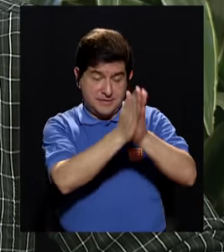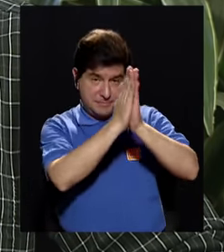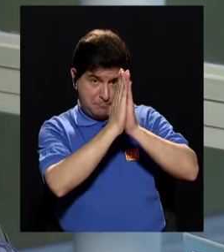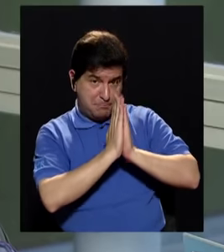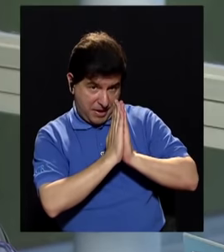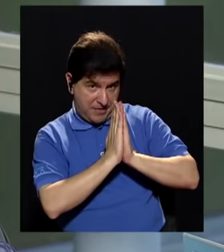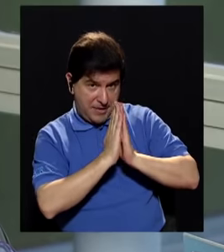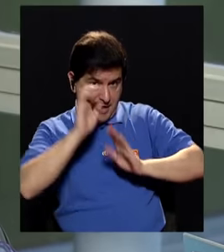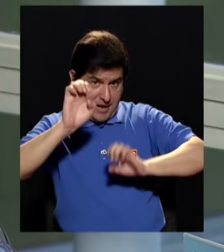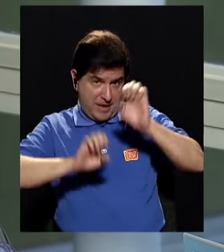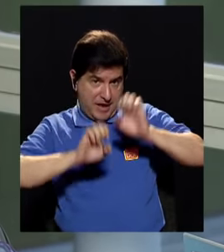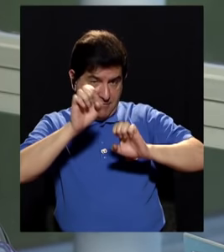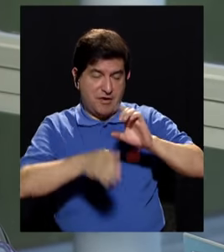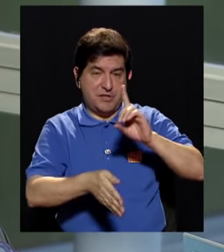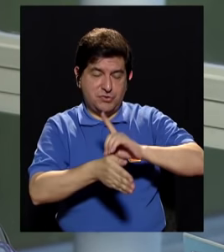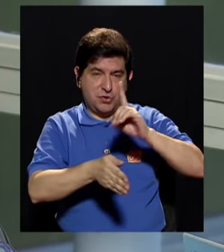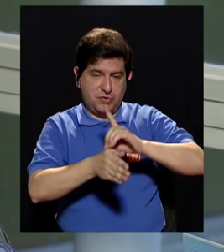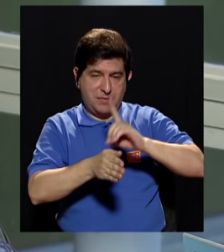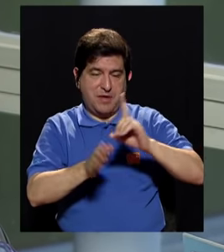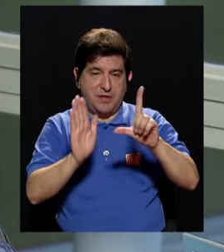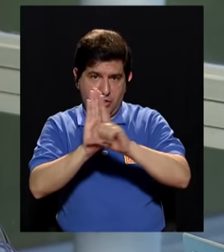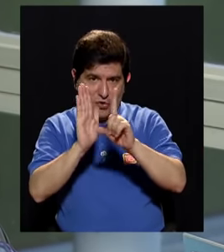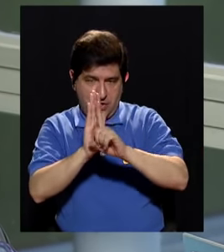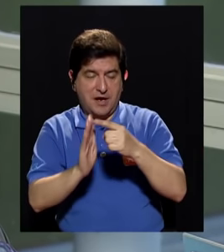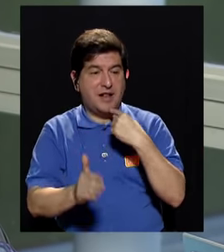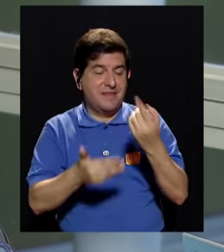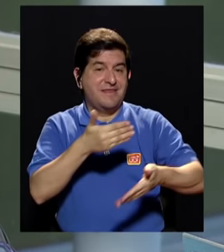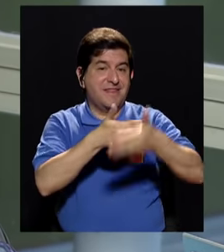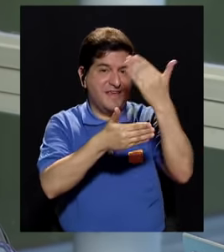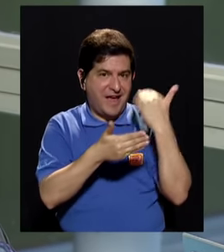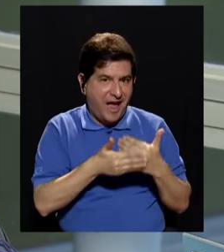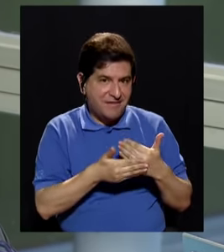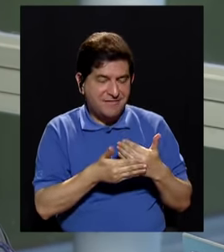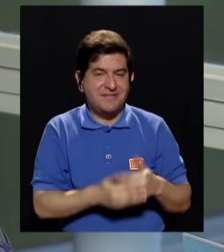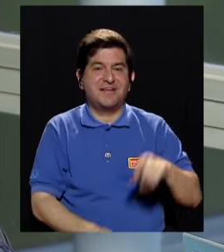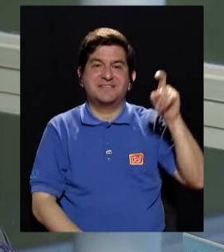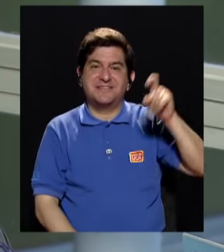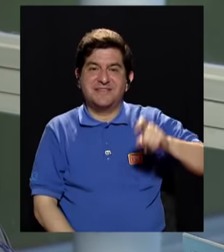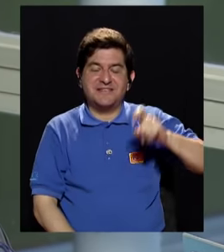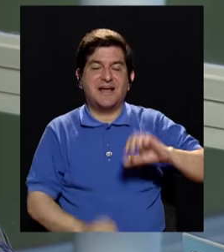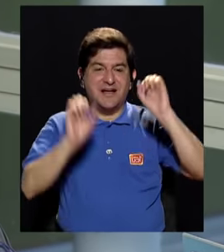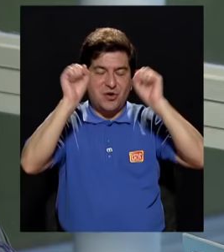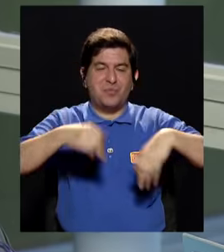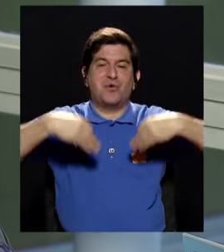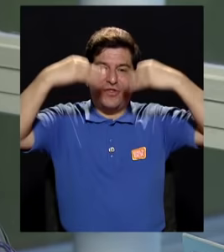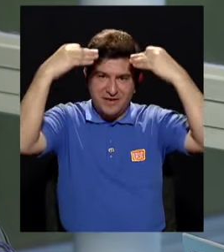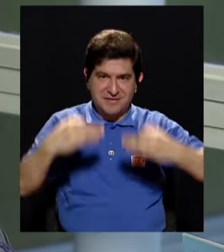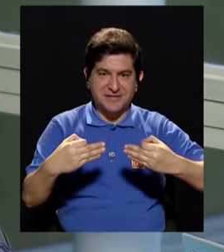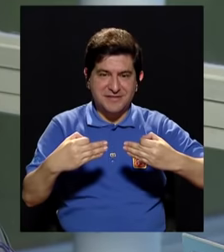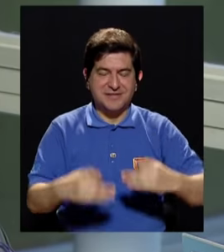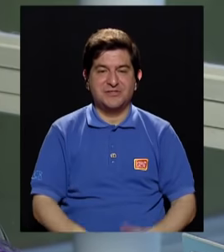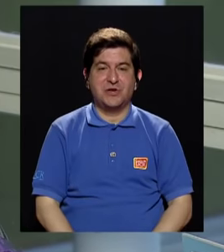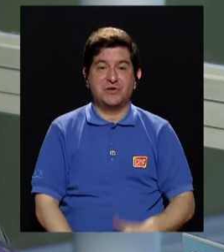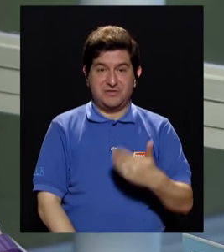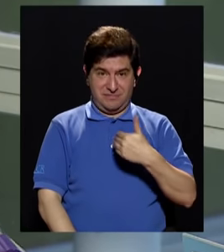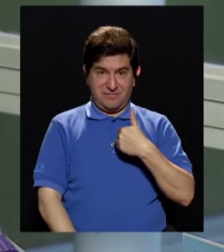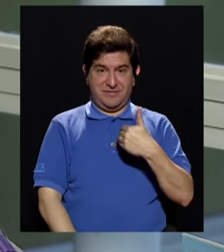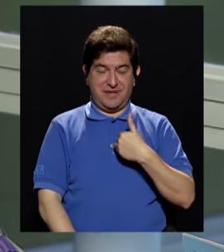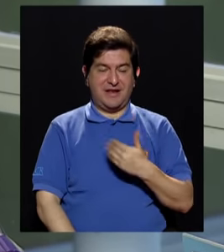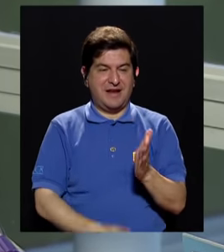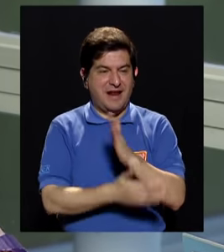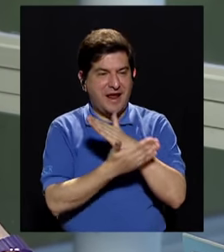solicita la valoración del Médico forense es como les decía inicialmente porque se ocupa para poder decidir porque hay de por